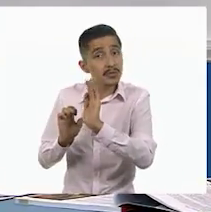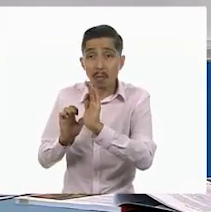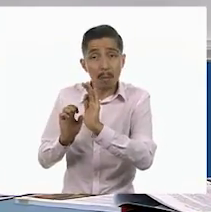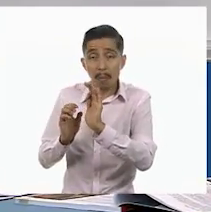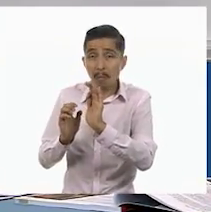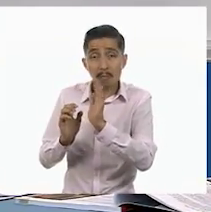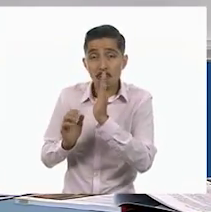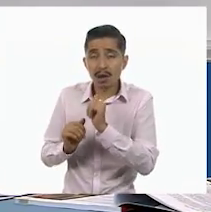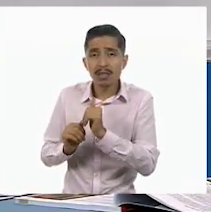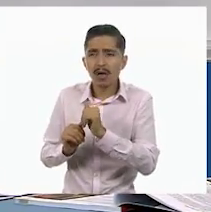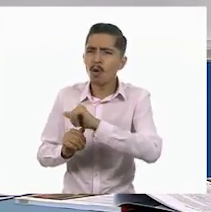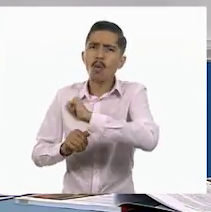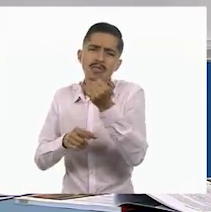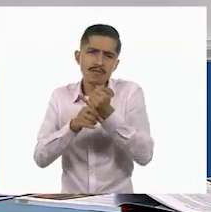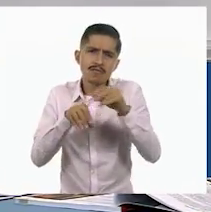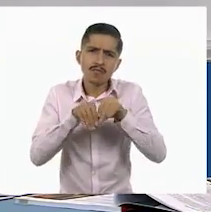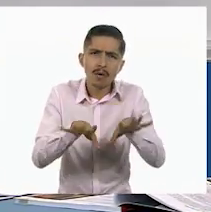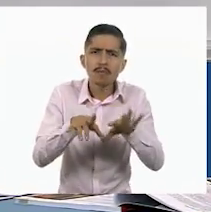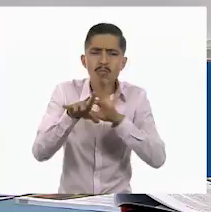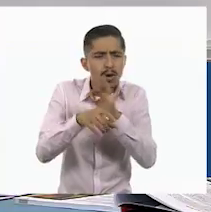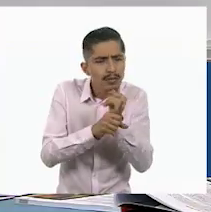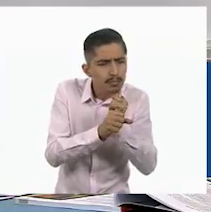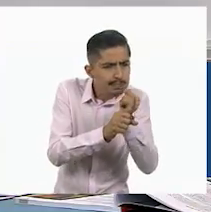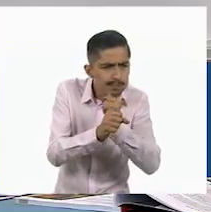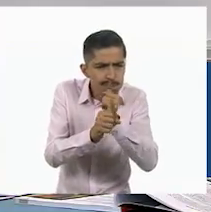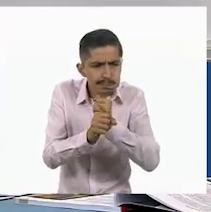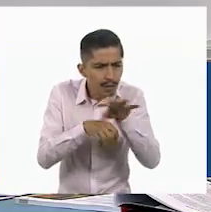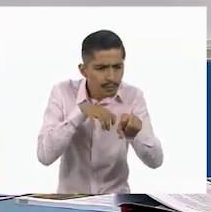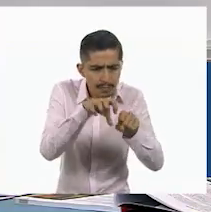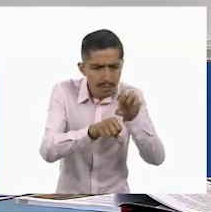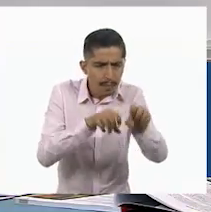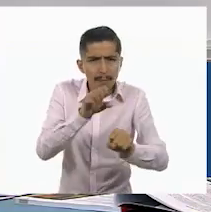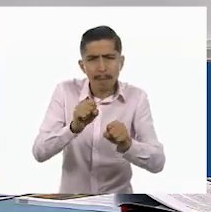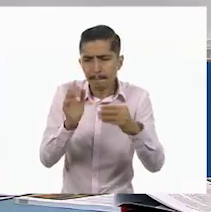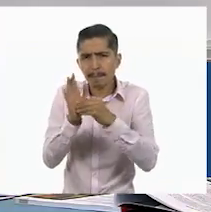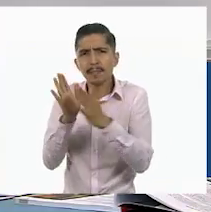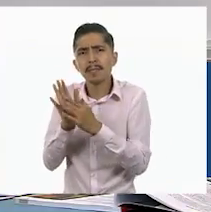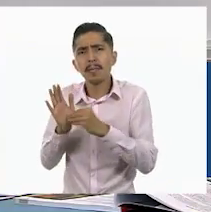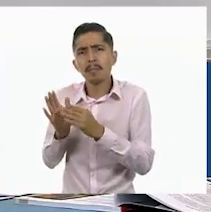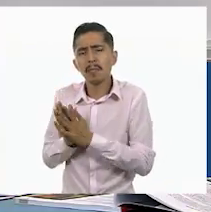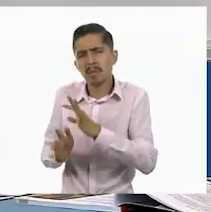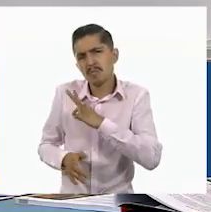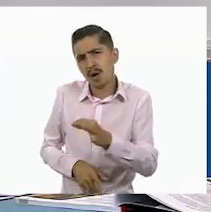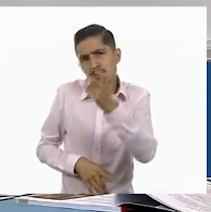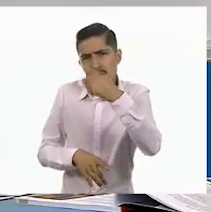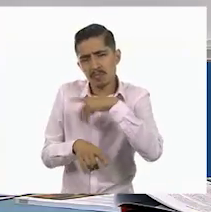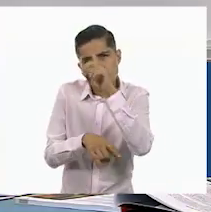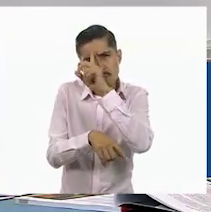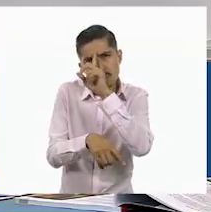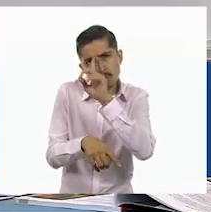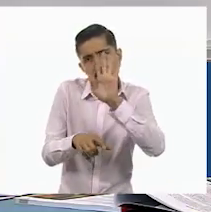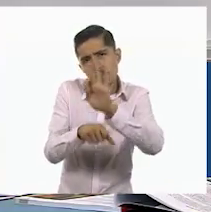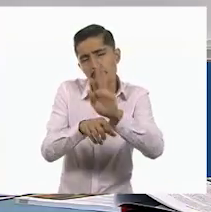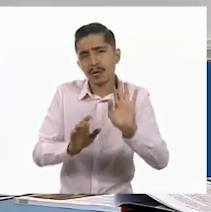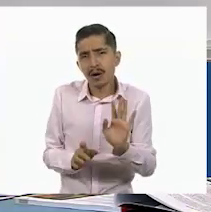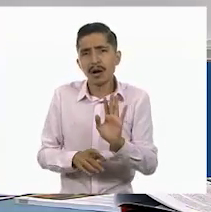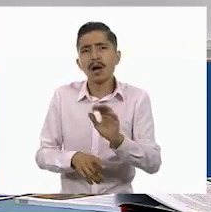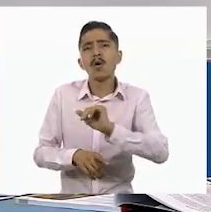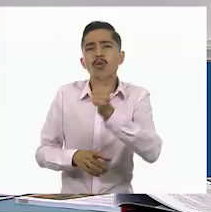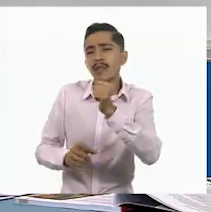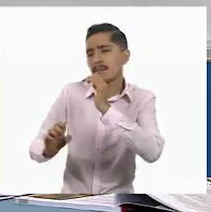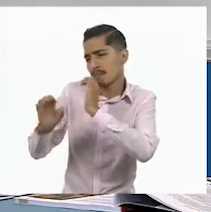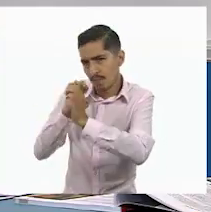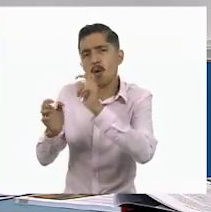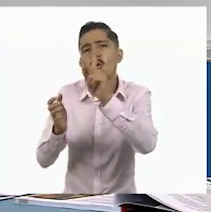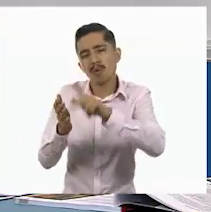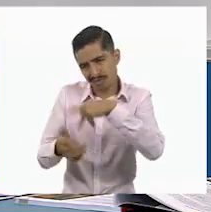otras fuentes información. Y pues es lo único que yo te recomendaría, que puedas plantear nuevamente tu entrevista y checar con